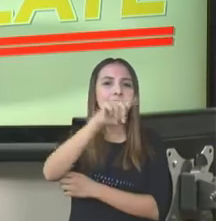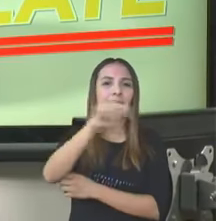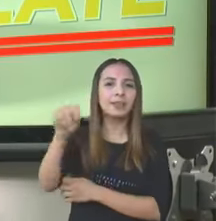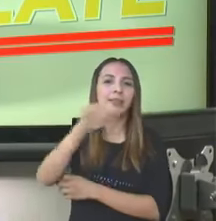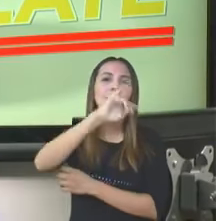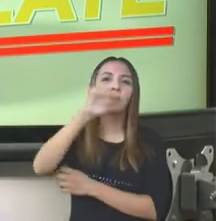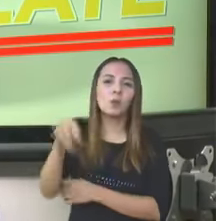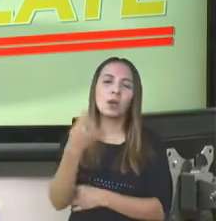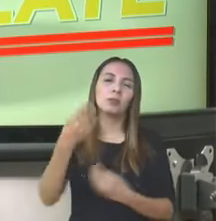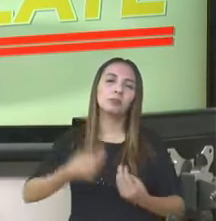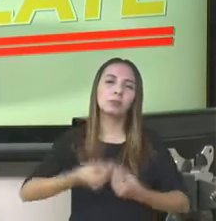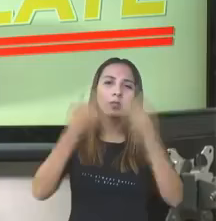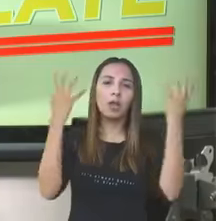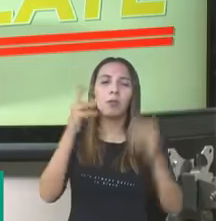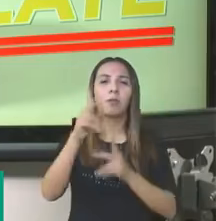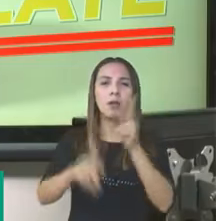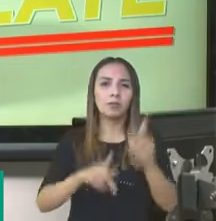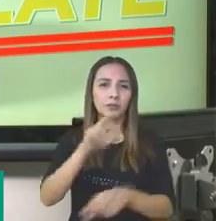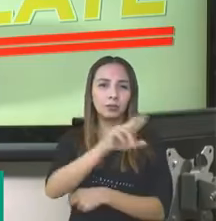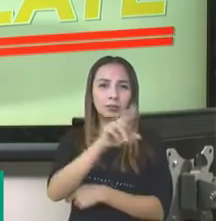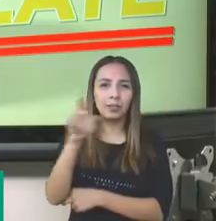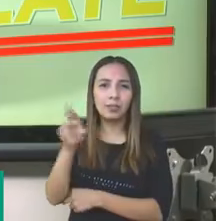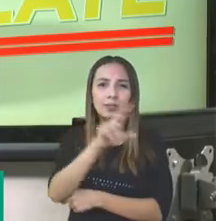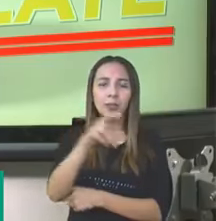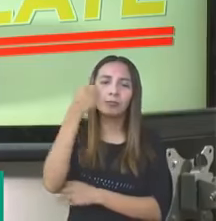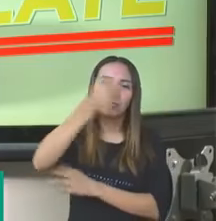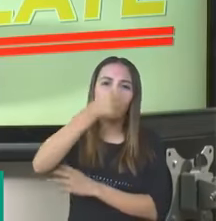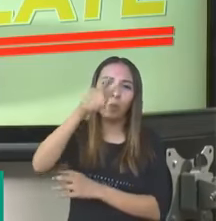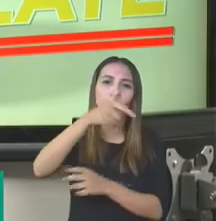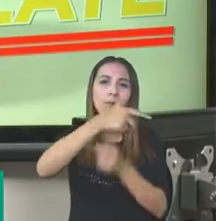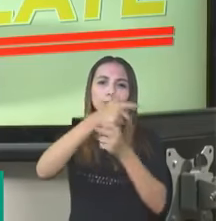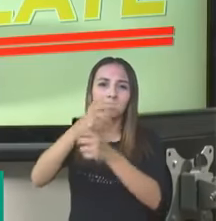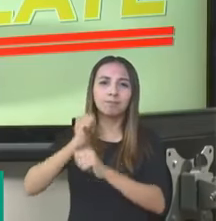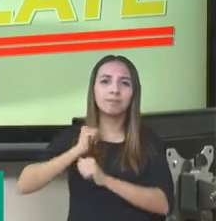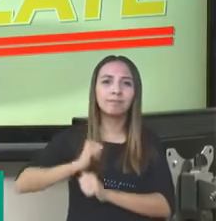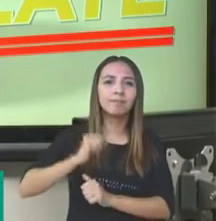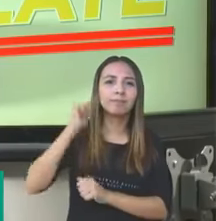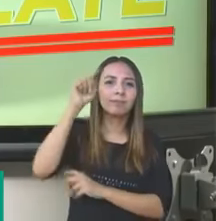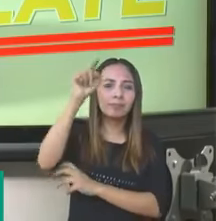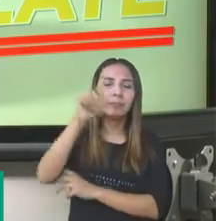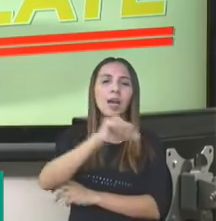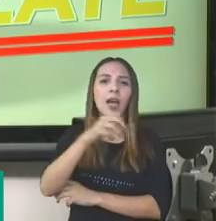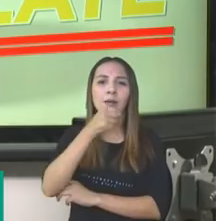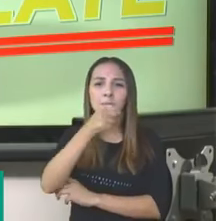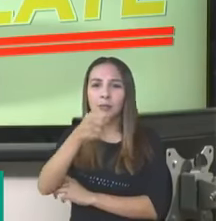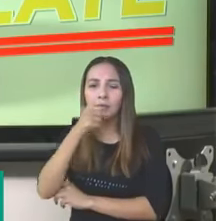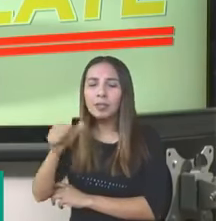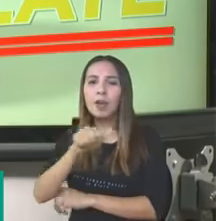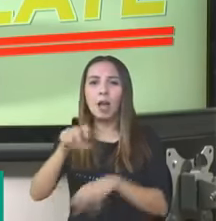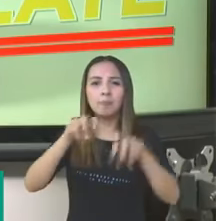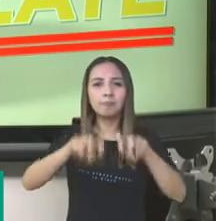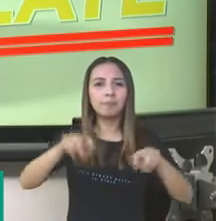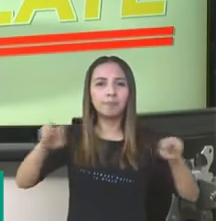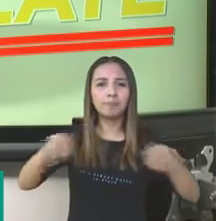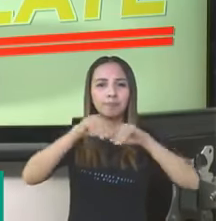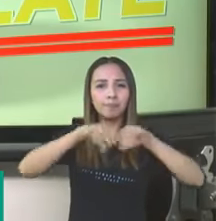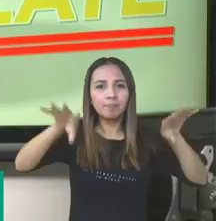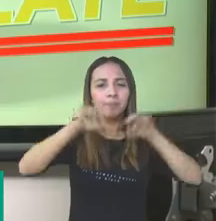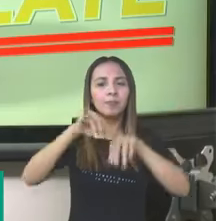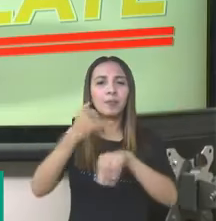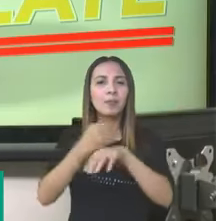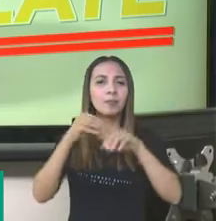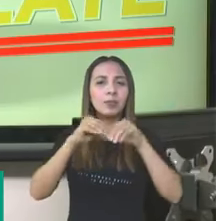Tijuana, por supuesto en Playas de Rosarito. Un saludo a producción, un saludo a mis compañeros reporteros, conductores de programa también, a la